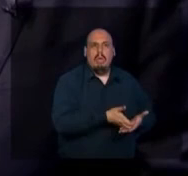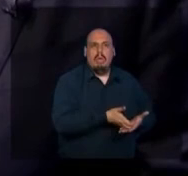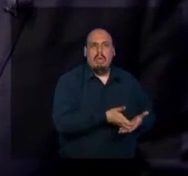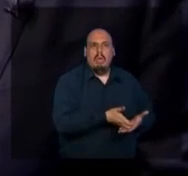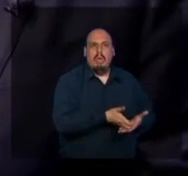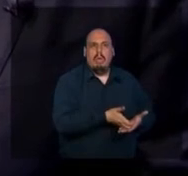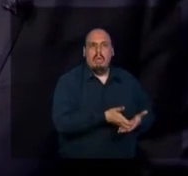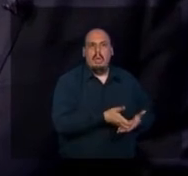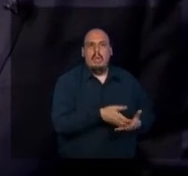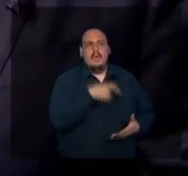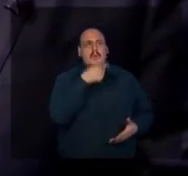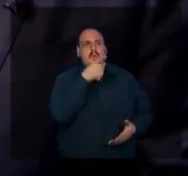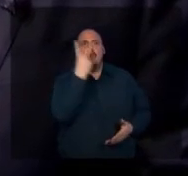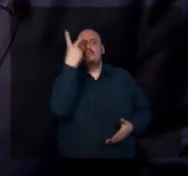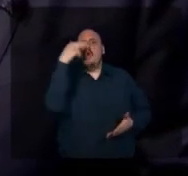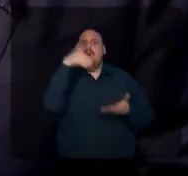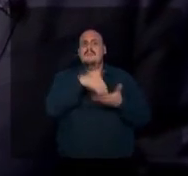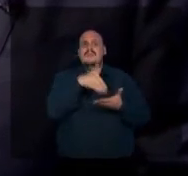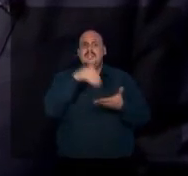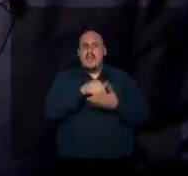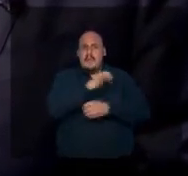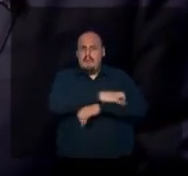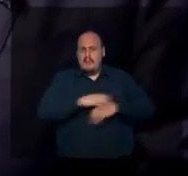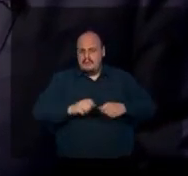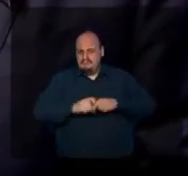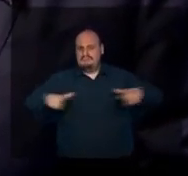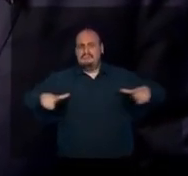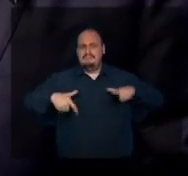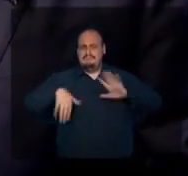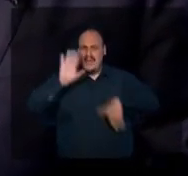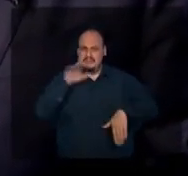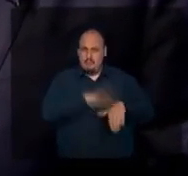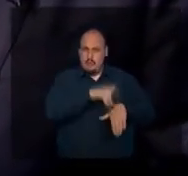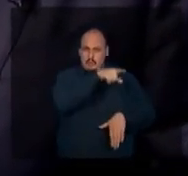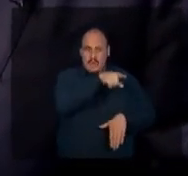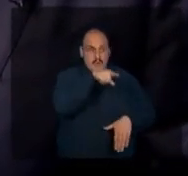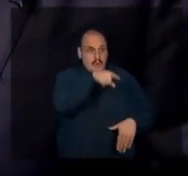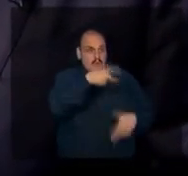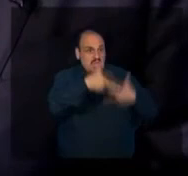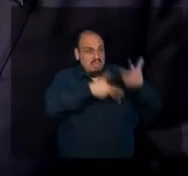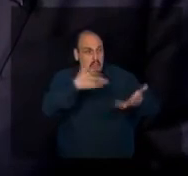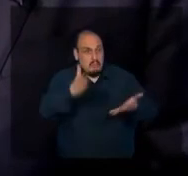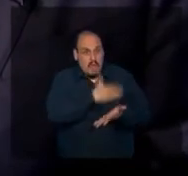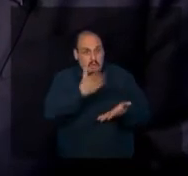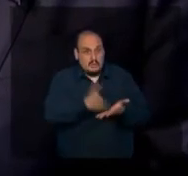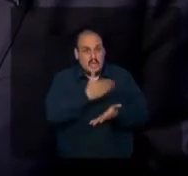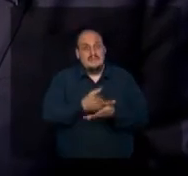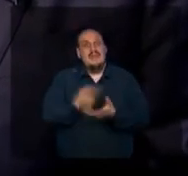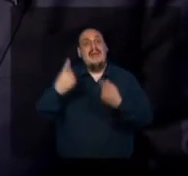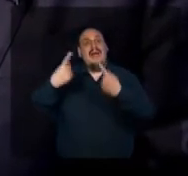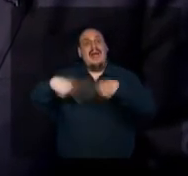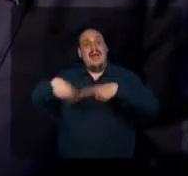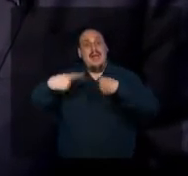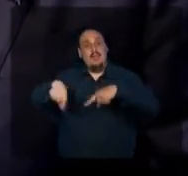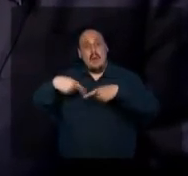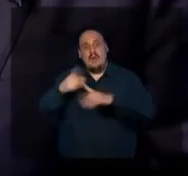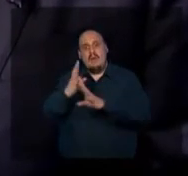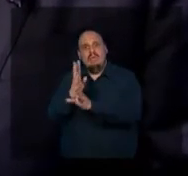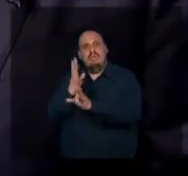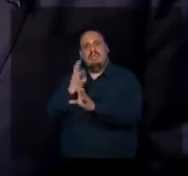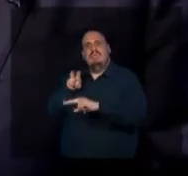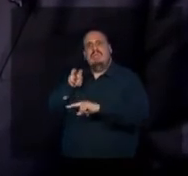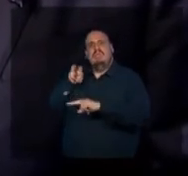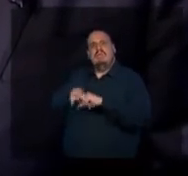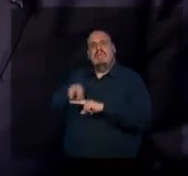vos dejaste 2 millones más de pobres hablá de producción cuando en la aduana tenés que acomodarte para una Sira y